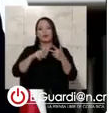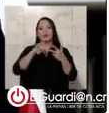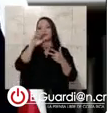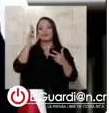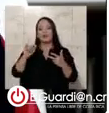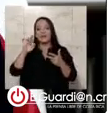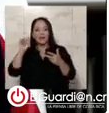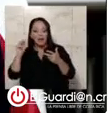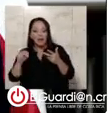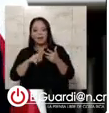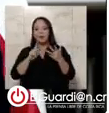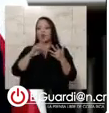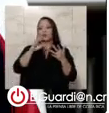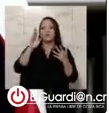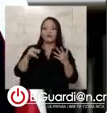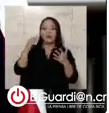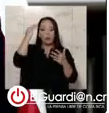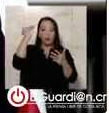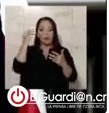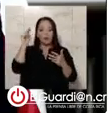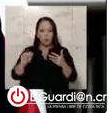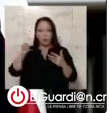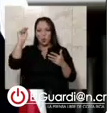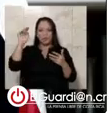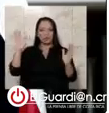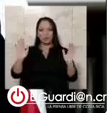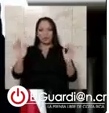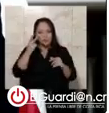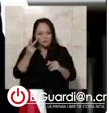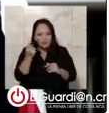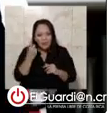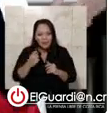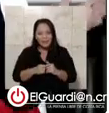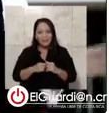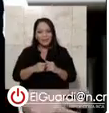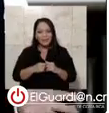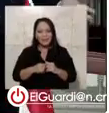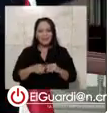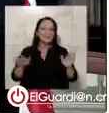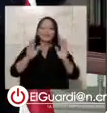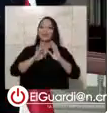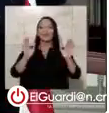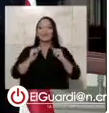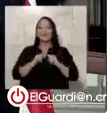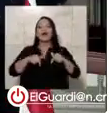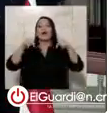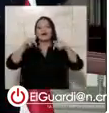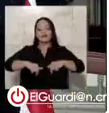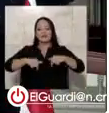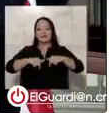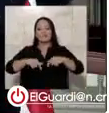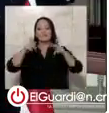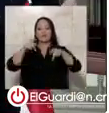Rica-Irán, ni es Costa Rica-Corea del Norte. Ustedes ven lo que estoy diciendo. Esto es, quien venga a poner equipo